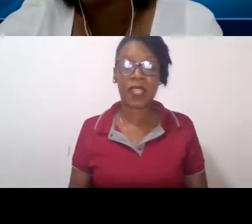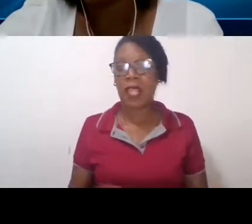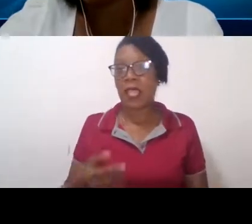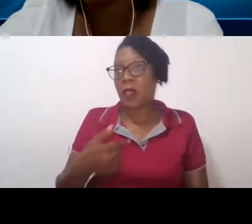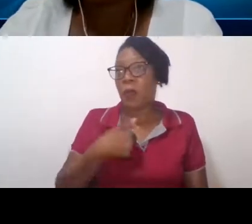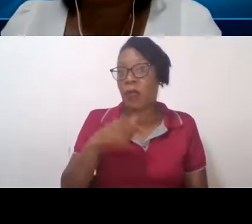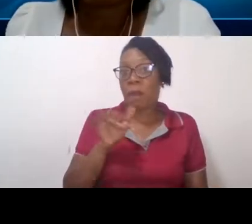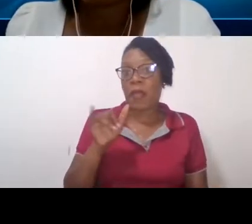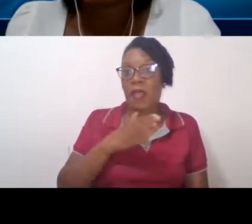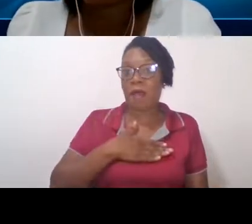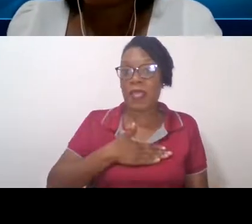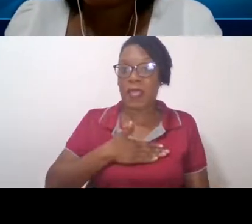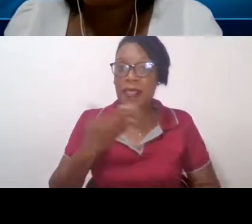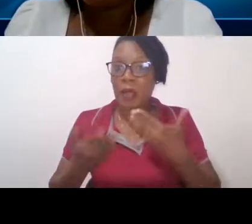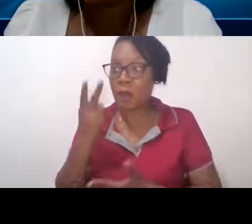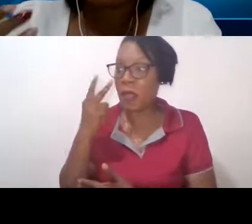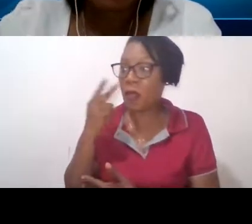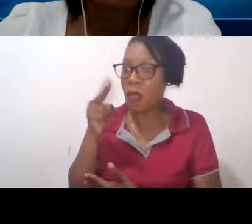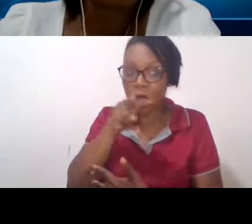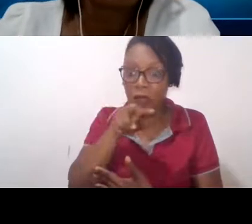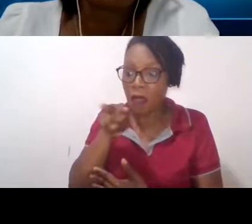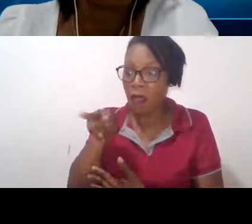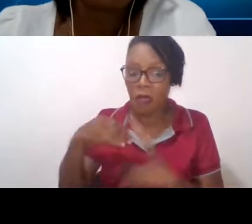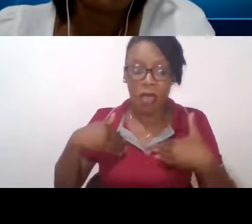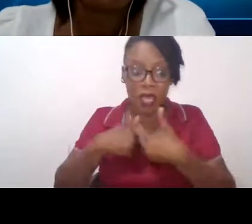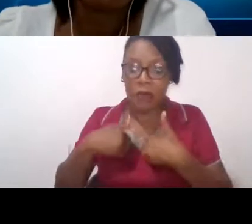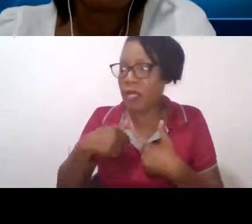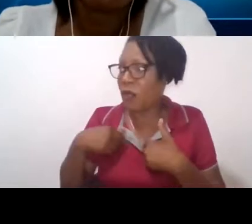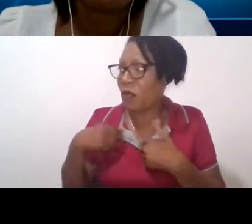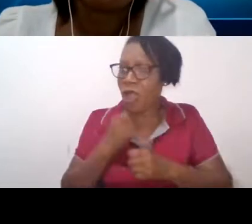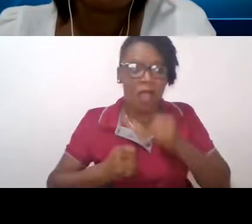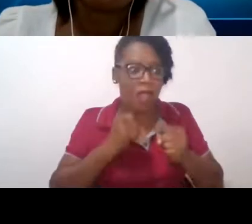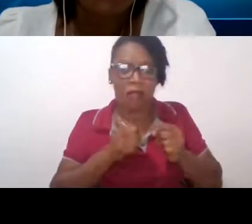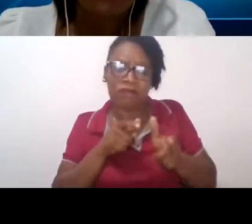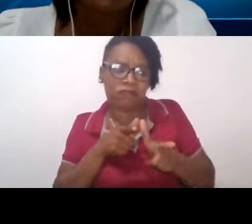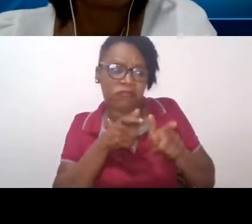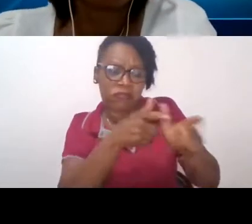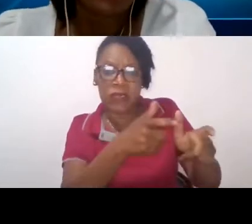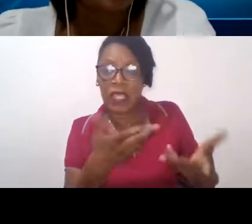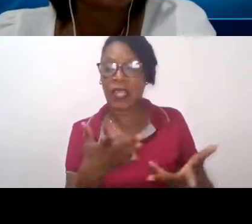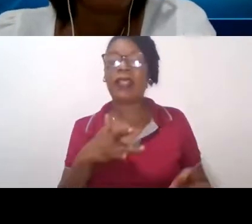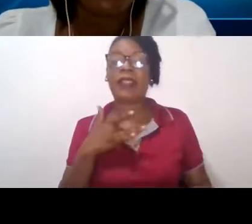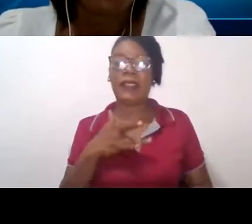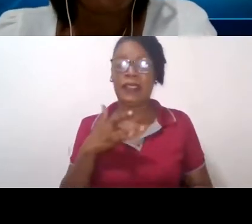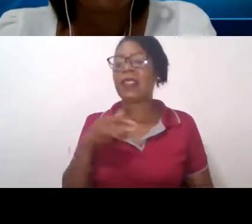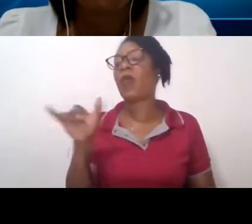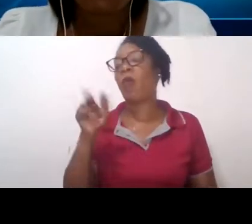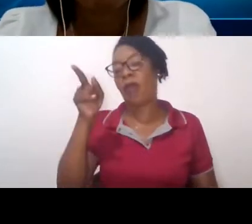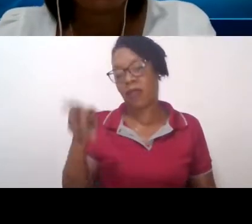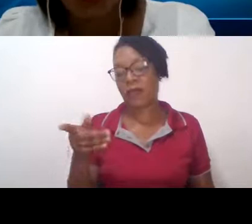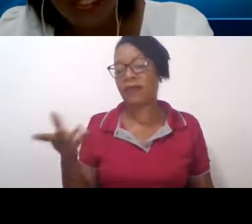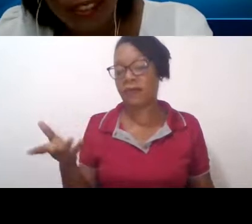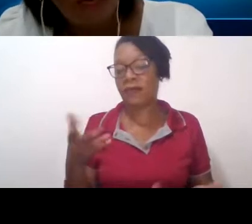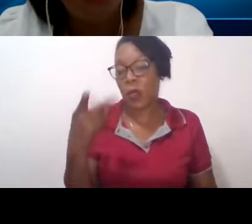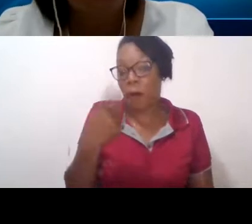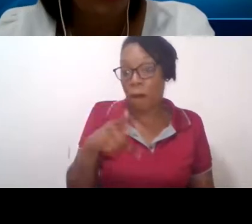válido ver X animal y correr, para ellos también es válido sentir esa amenaza, ese peligro ante tal